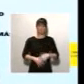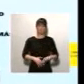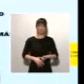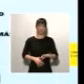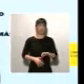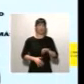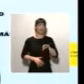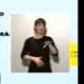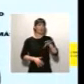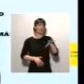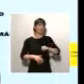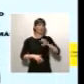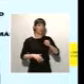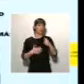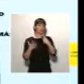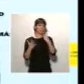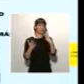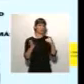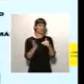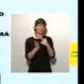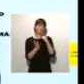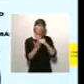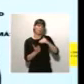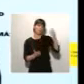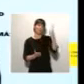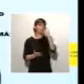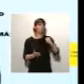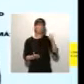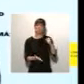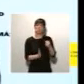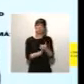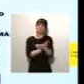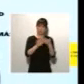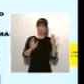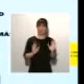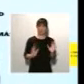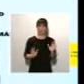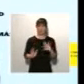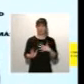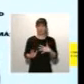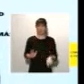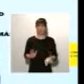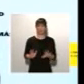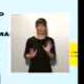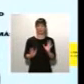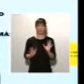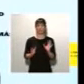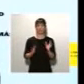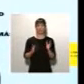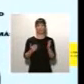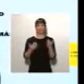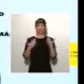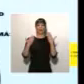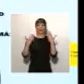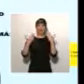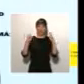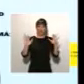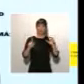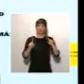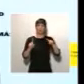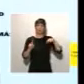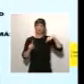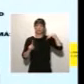forma muy rápida, sin perjuicio de las siguientes partidas que irán